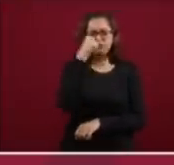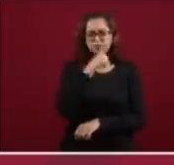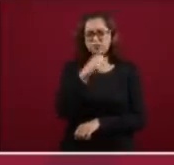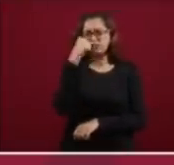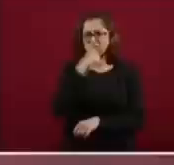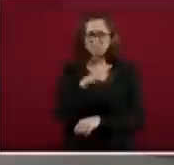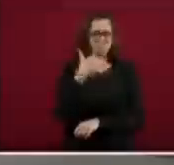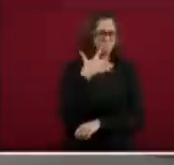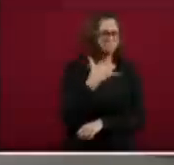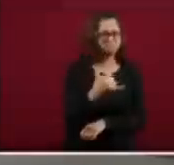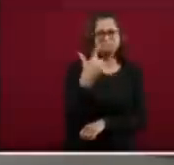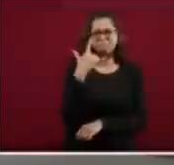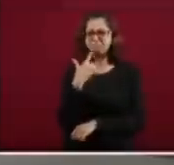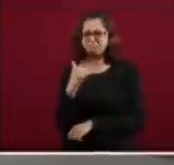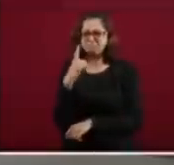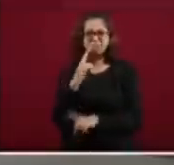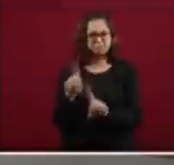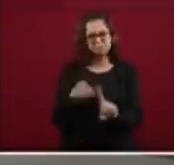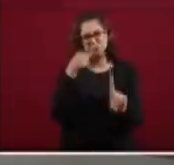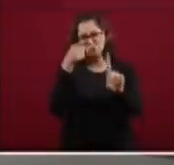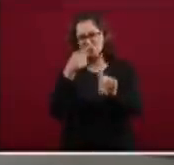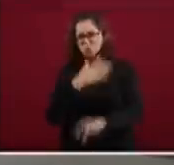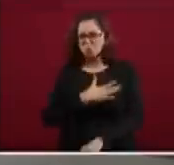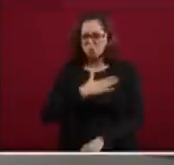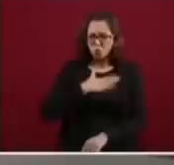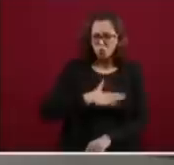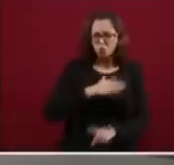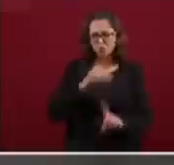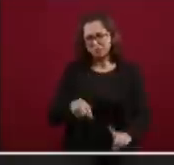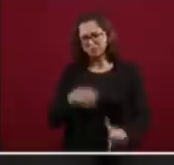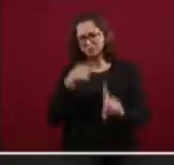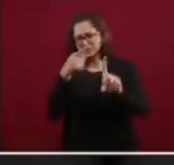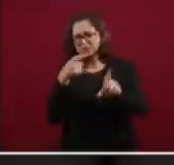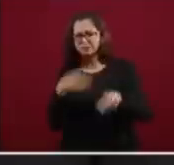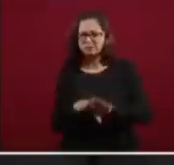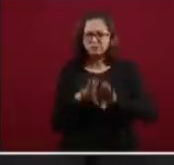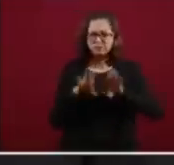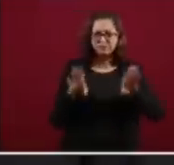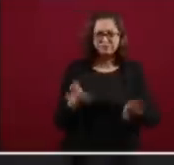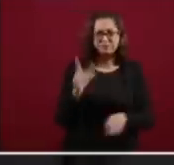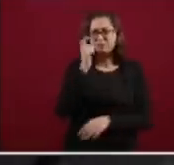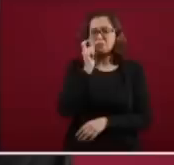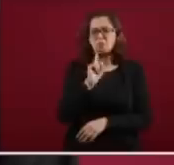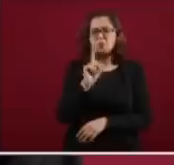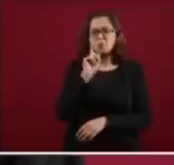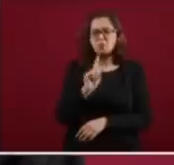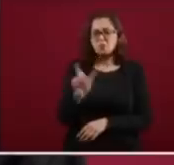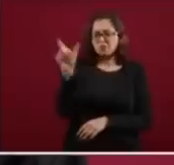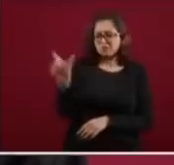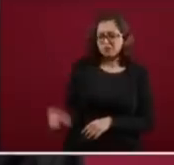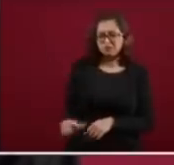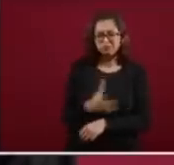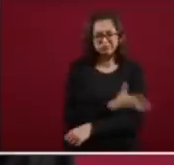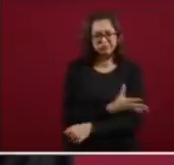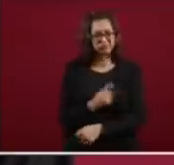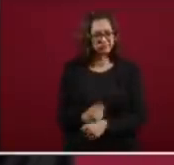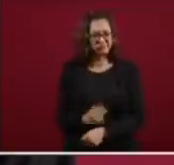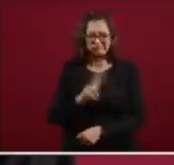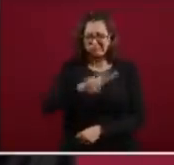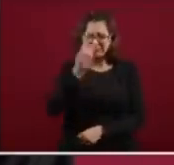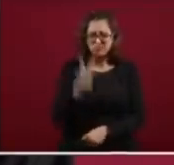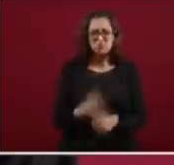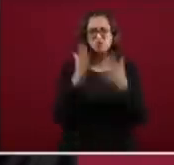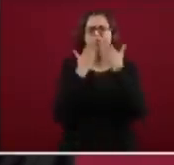en la lucha por la justicia por la democracia y es una mujer honesta sin duda